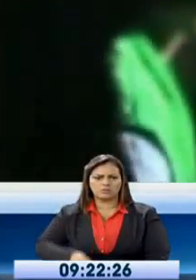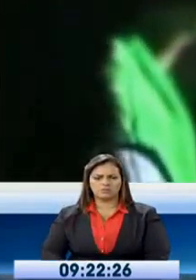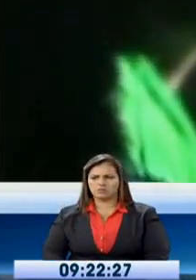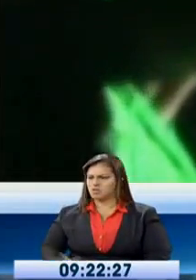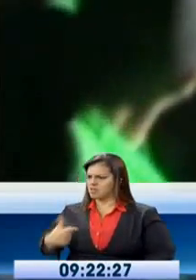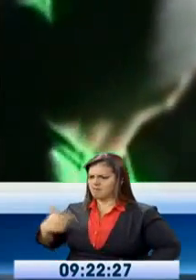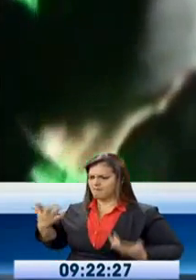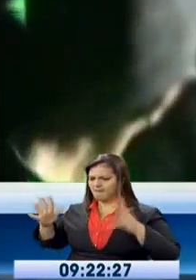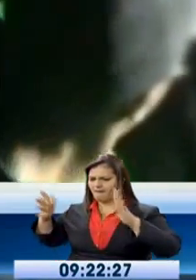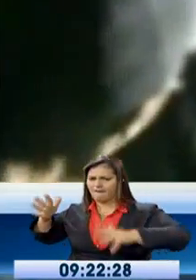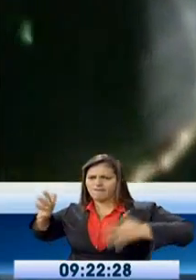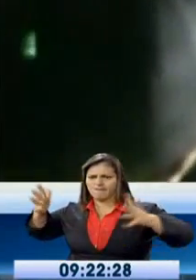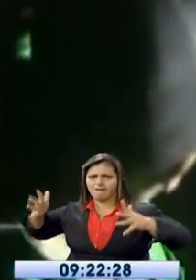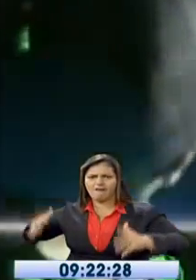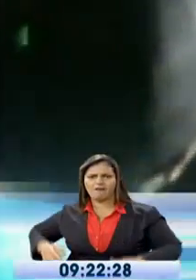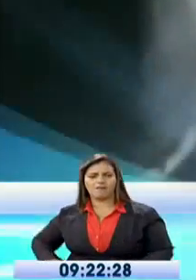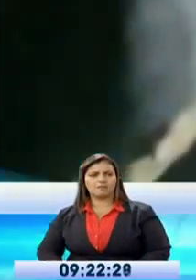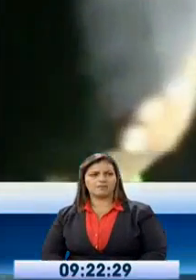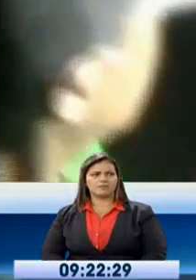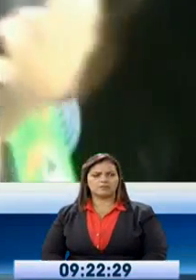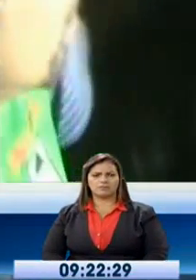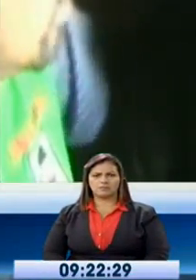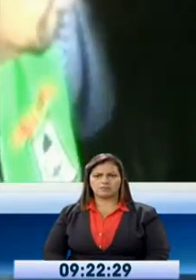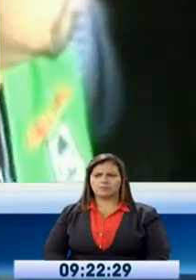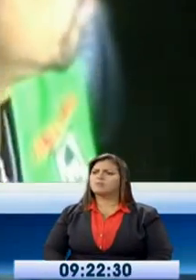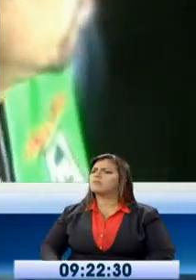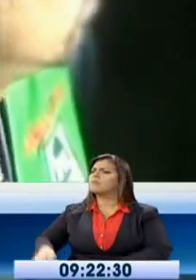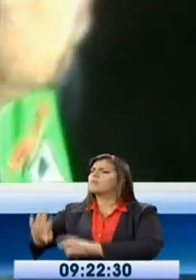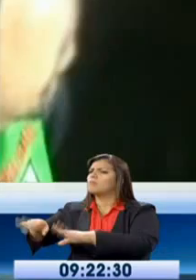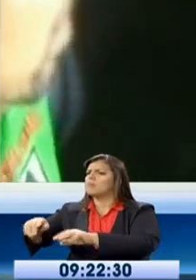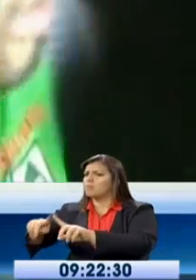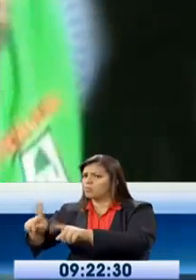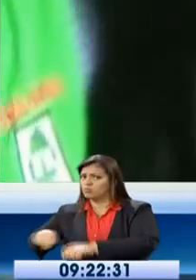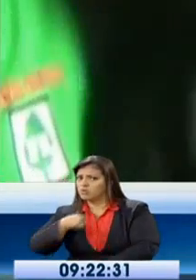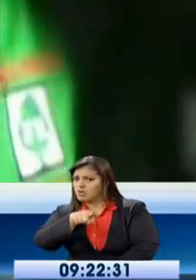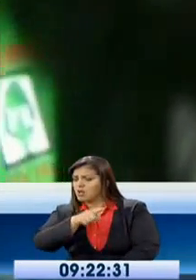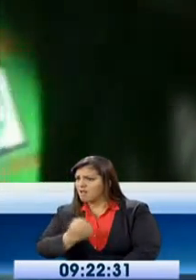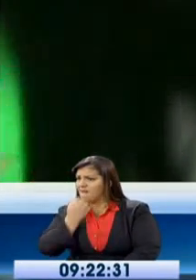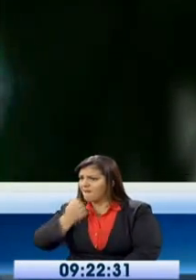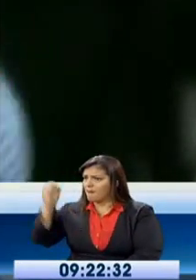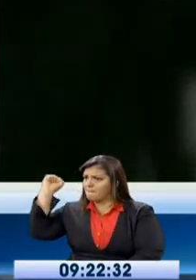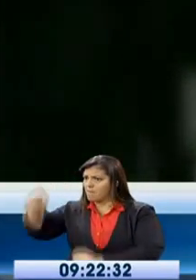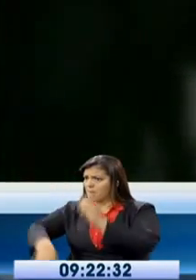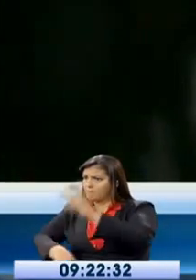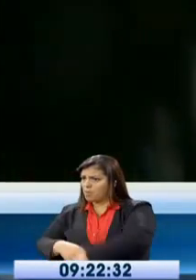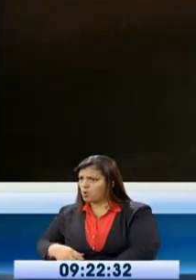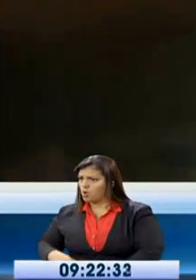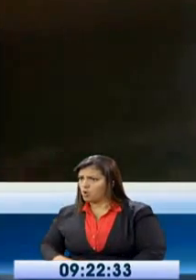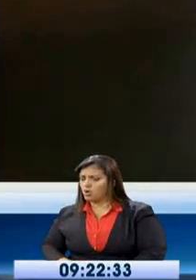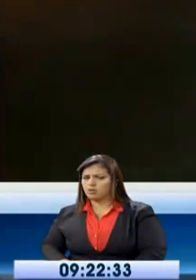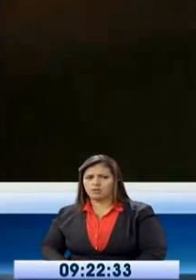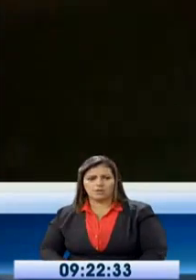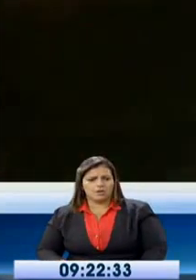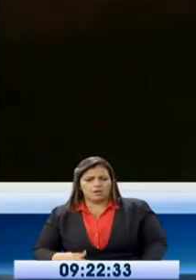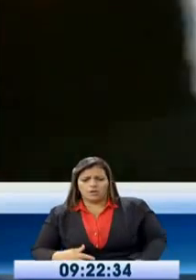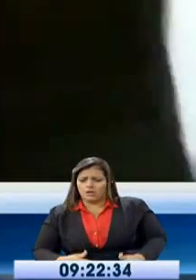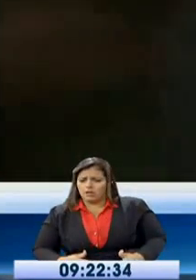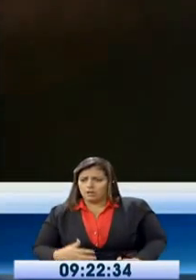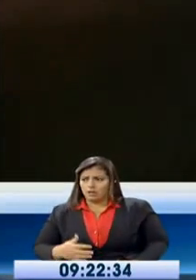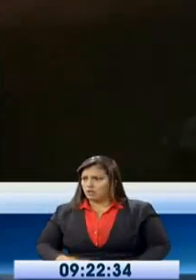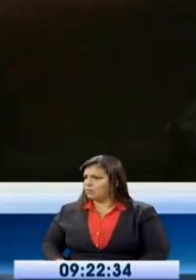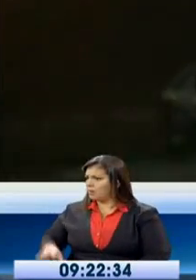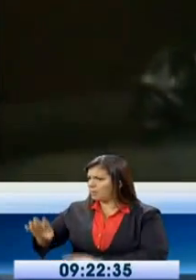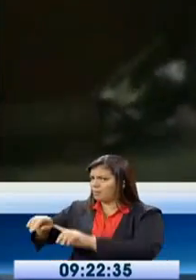pasó? Mira, ¿qué pasó? ¿Qué pasó? ¿Te tiró piedra? ¿Quién es él? ¿Es tu pareja? Al verse descubierto, el